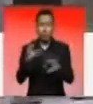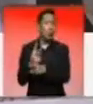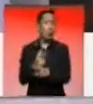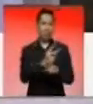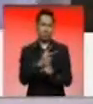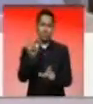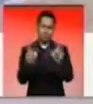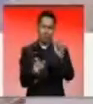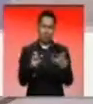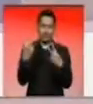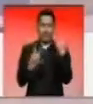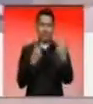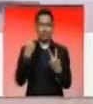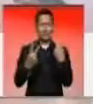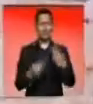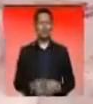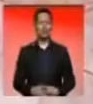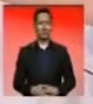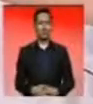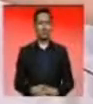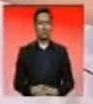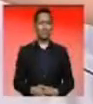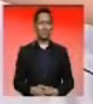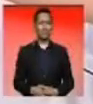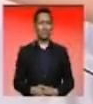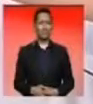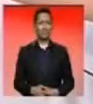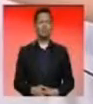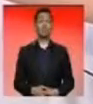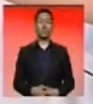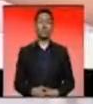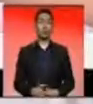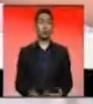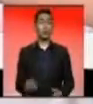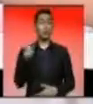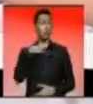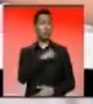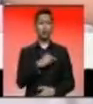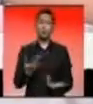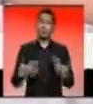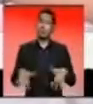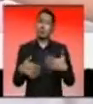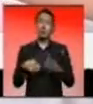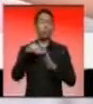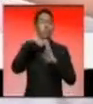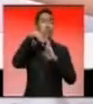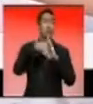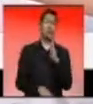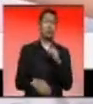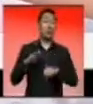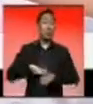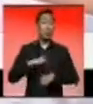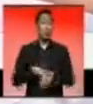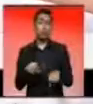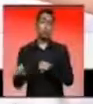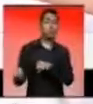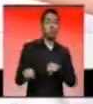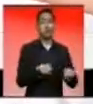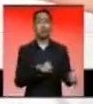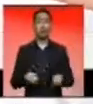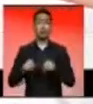quienes los visiten. Ya que estábamos caídos por la desgracia que pasó el 19